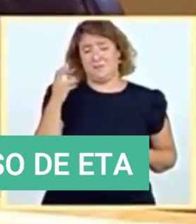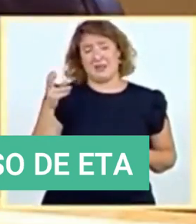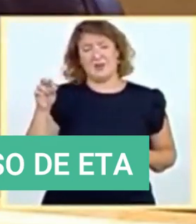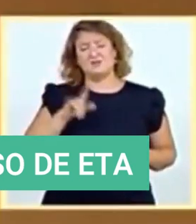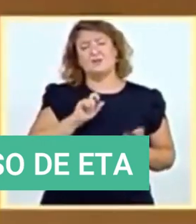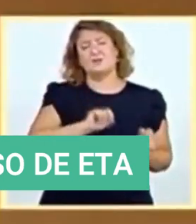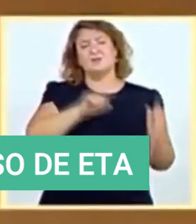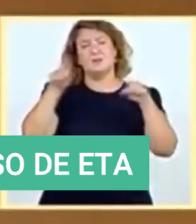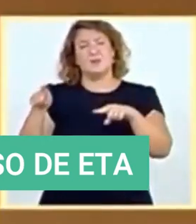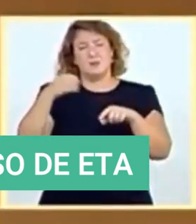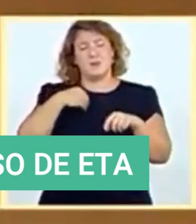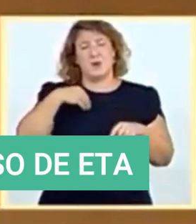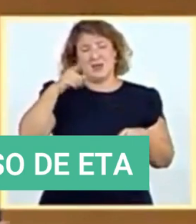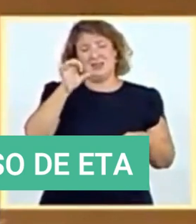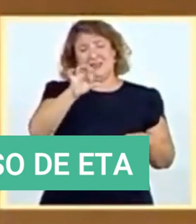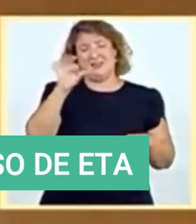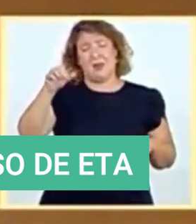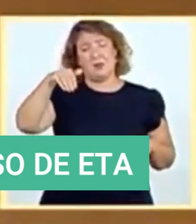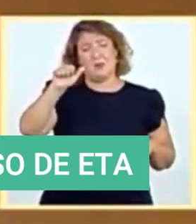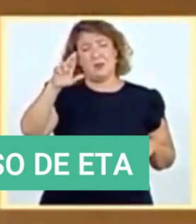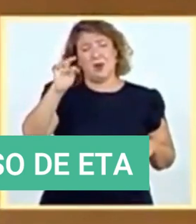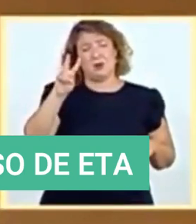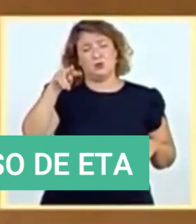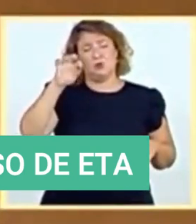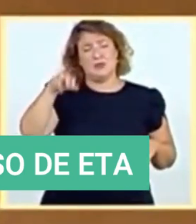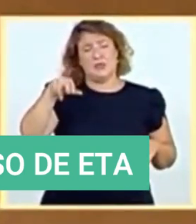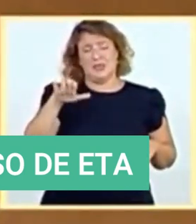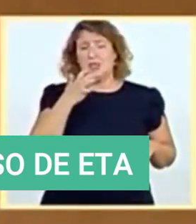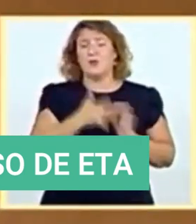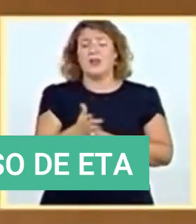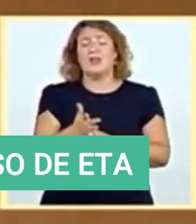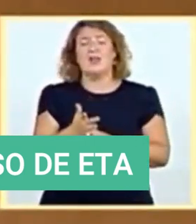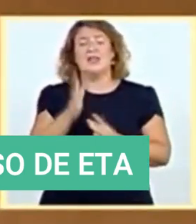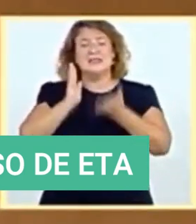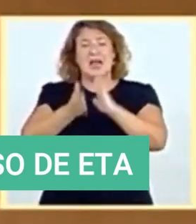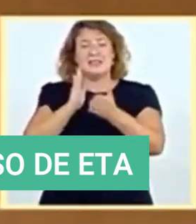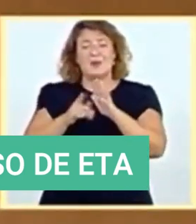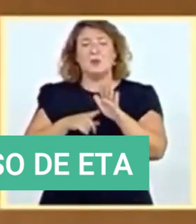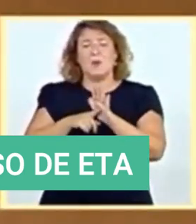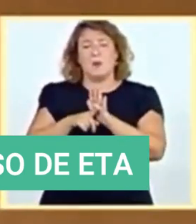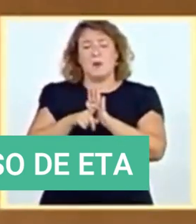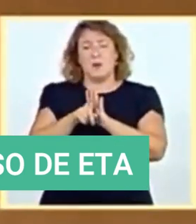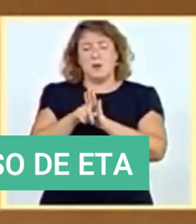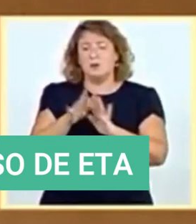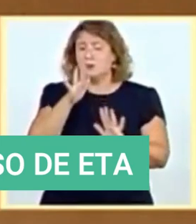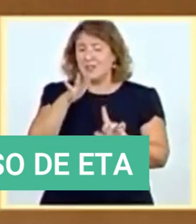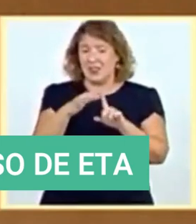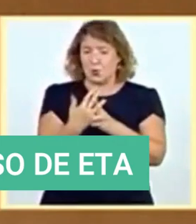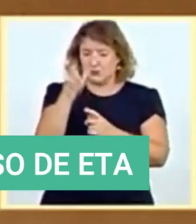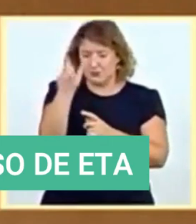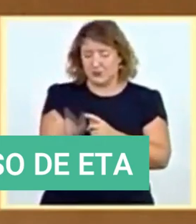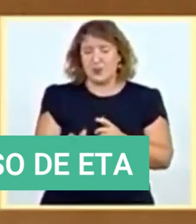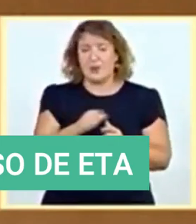centro penitenciario de Martutene, debido a una progresión en el grado de tratamiento, teniendo en cuenta para ello las circunstancias personales